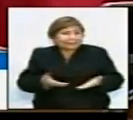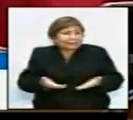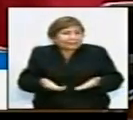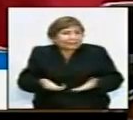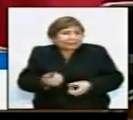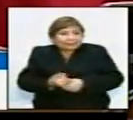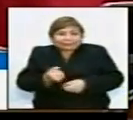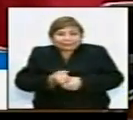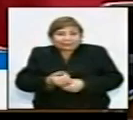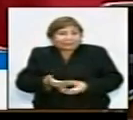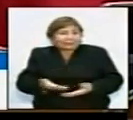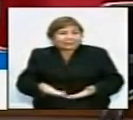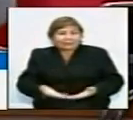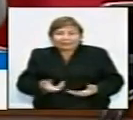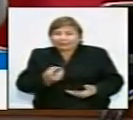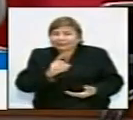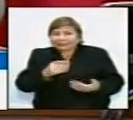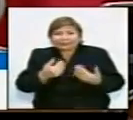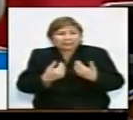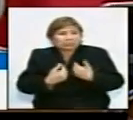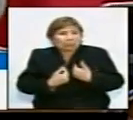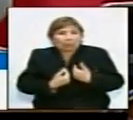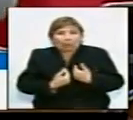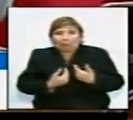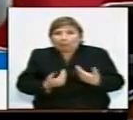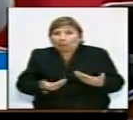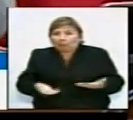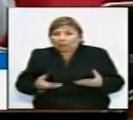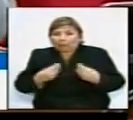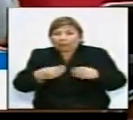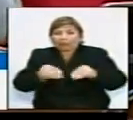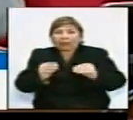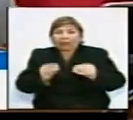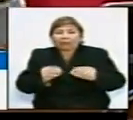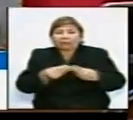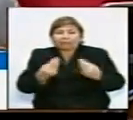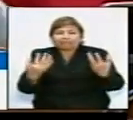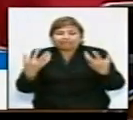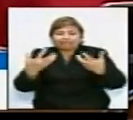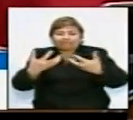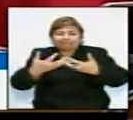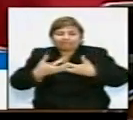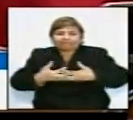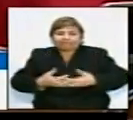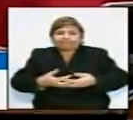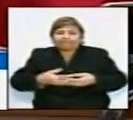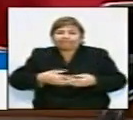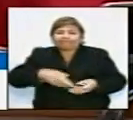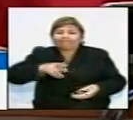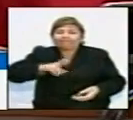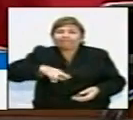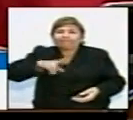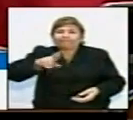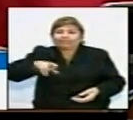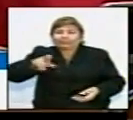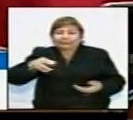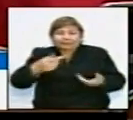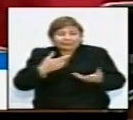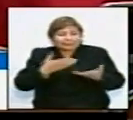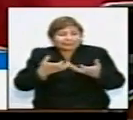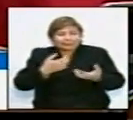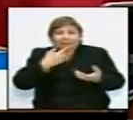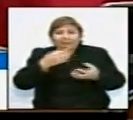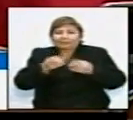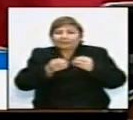territorio tampoco. No tiene una flexibilidad para articular con las regiones y eso es algo que queremos